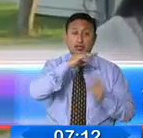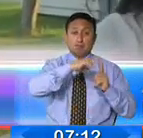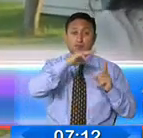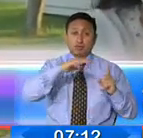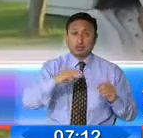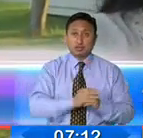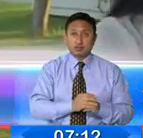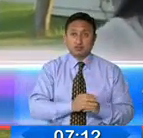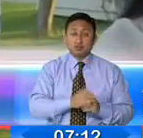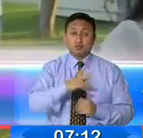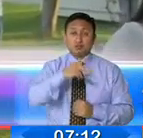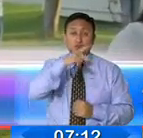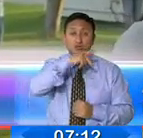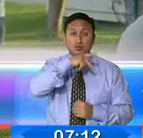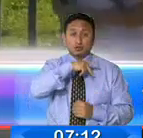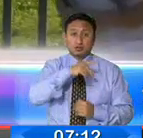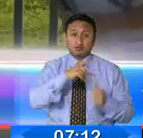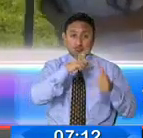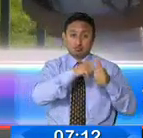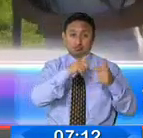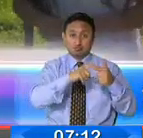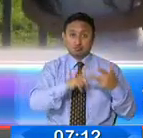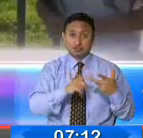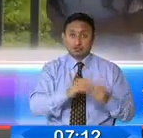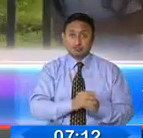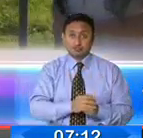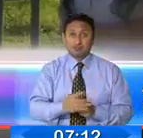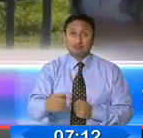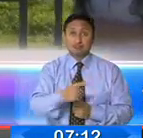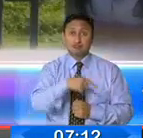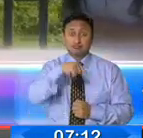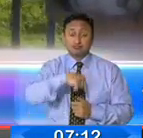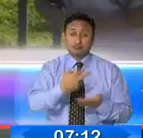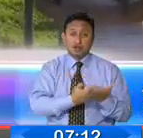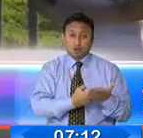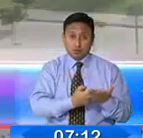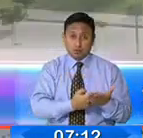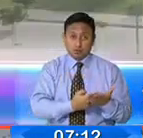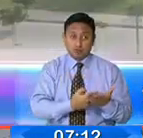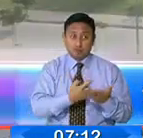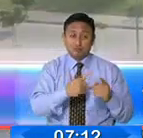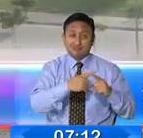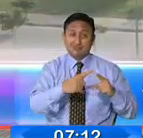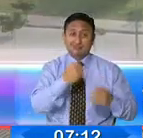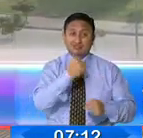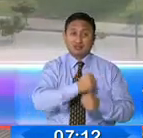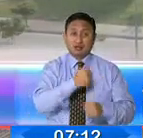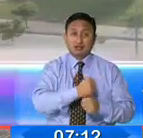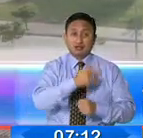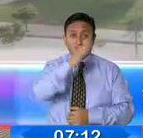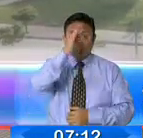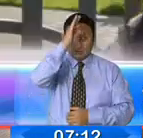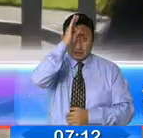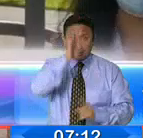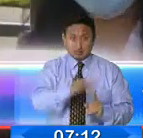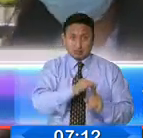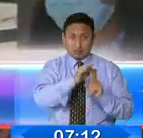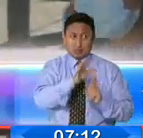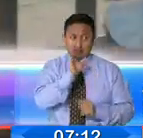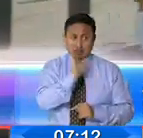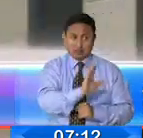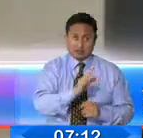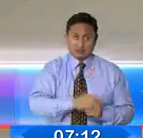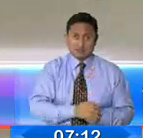Montecristi y terminó en Puerto Viejo. En la capital, Arauz mantuvo una reunión con ex trabajadores del Hospital de Especialidades de dicho